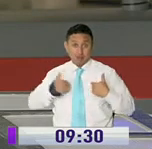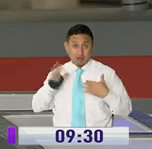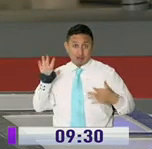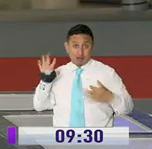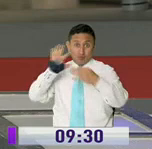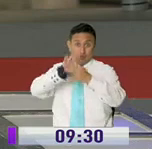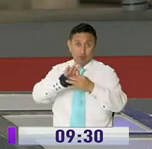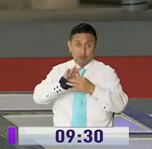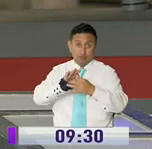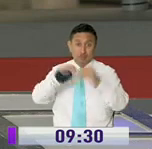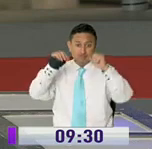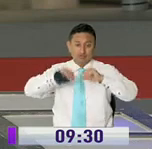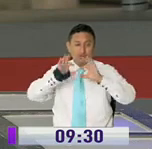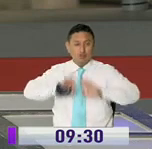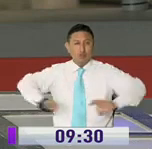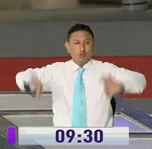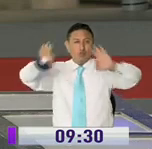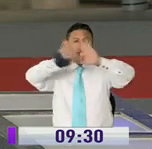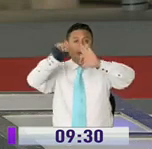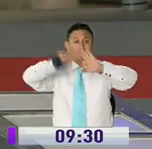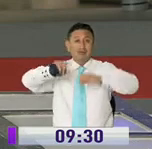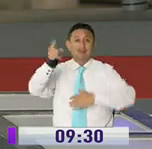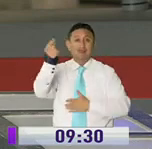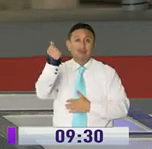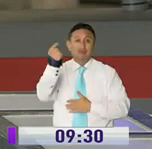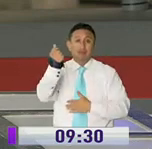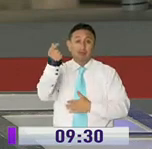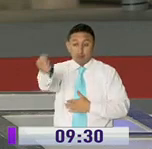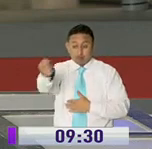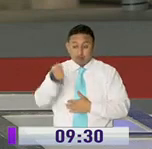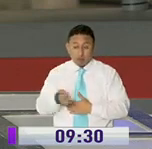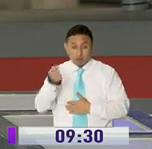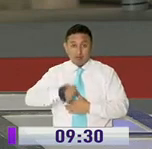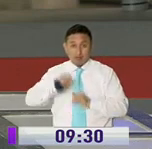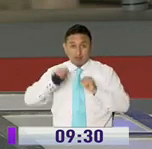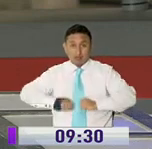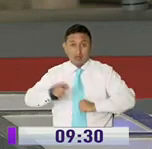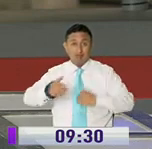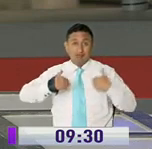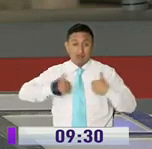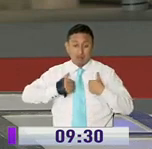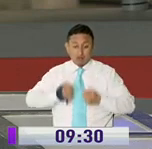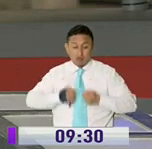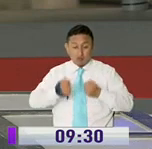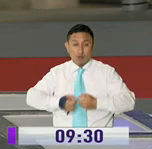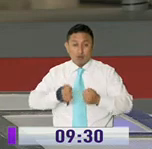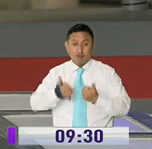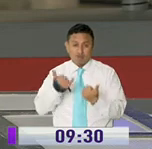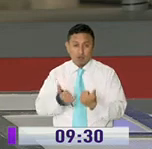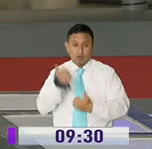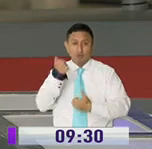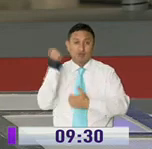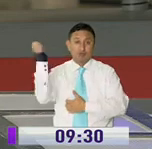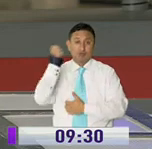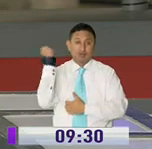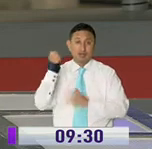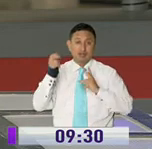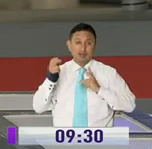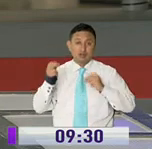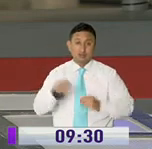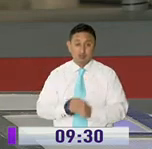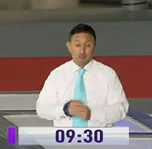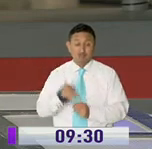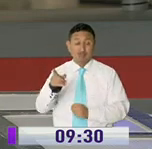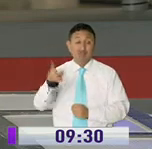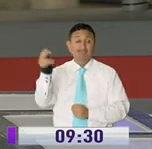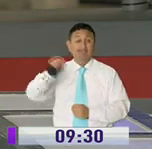silvestre y también, la parte importante, recaudar aportes económicos para mantener a los animalitos durante esta emergencia sanitaria. Están también